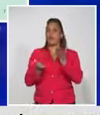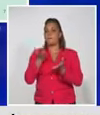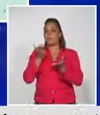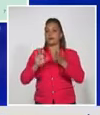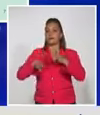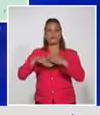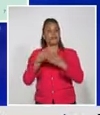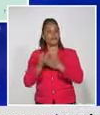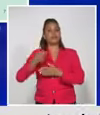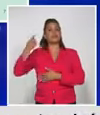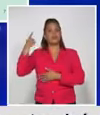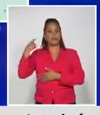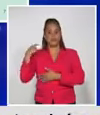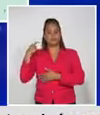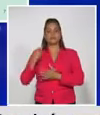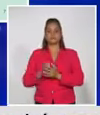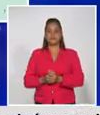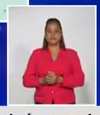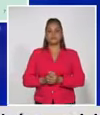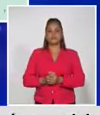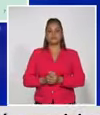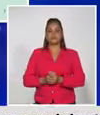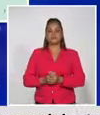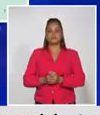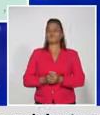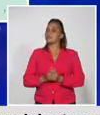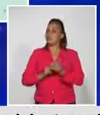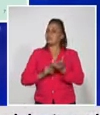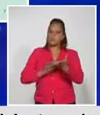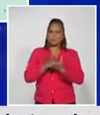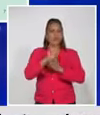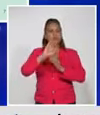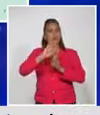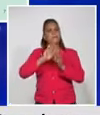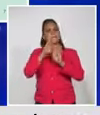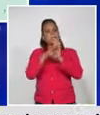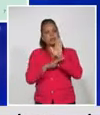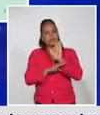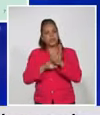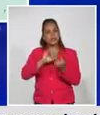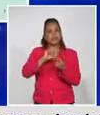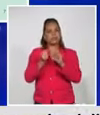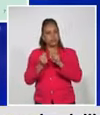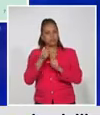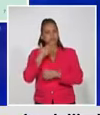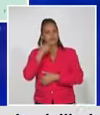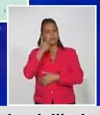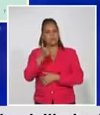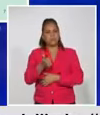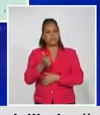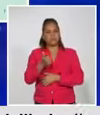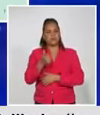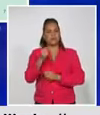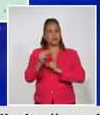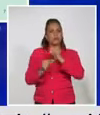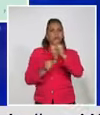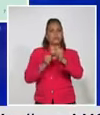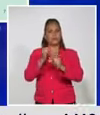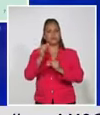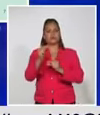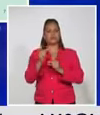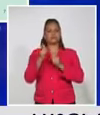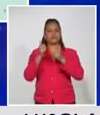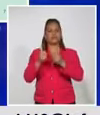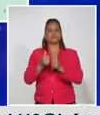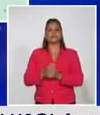anterior y que las medidas se van teniendo resultados en este territorio.